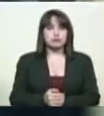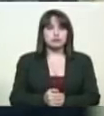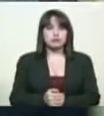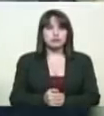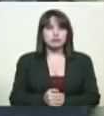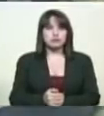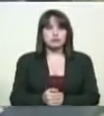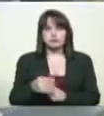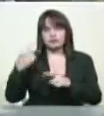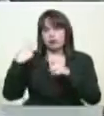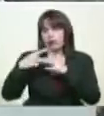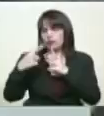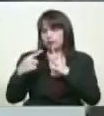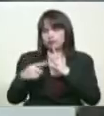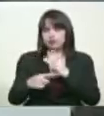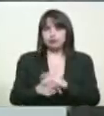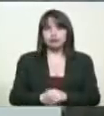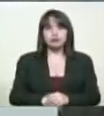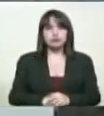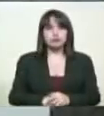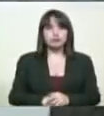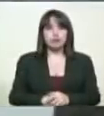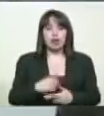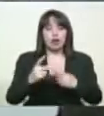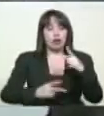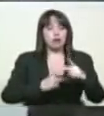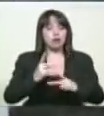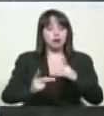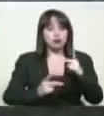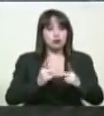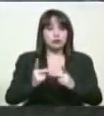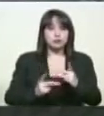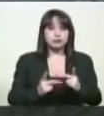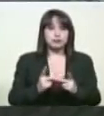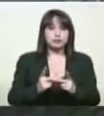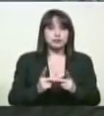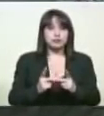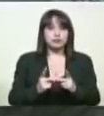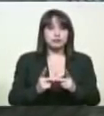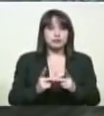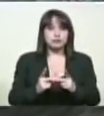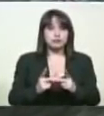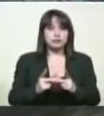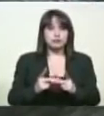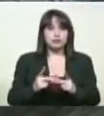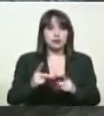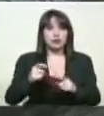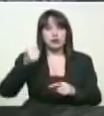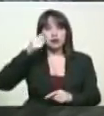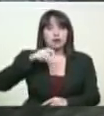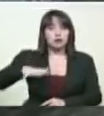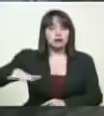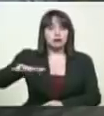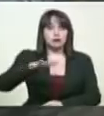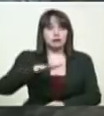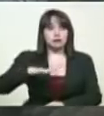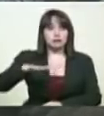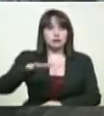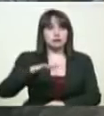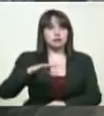etcétera la producción del calzado para el pueblo de la